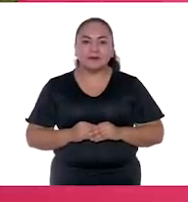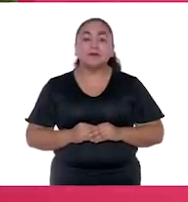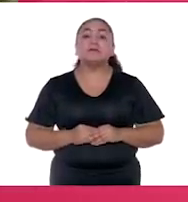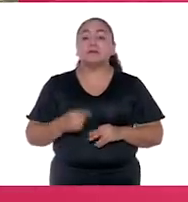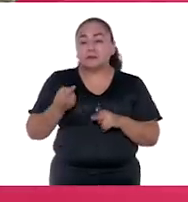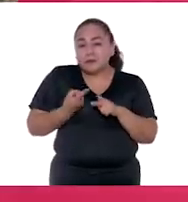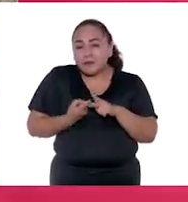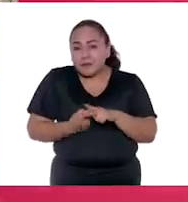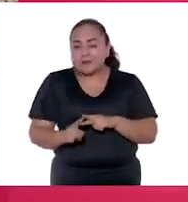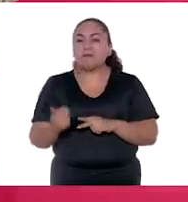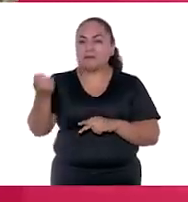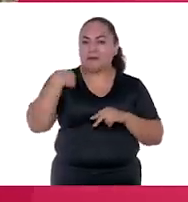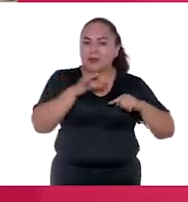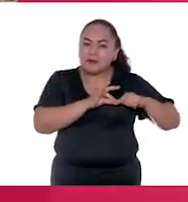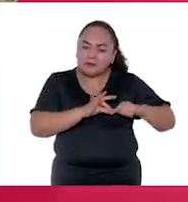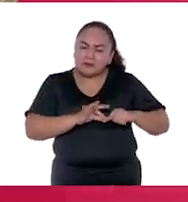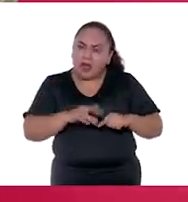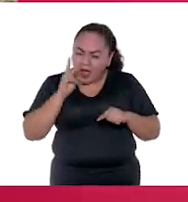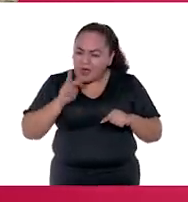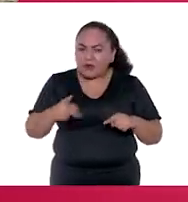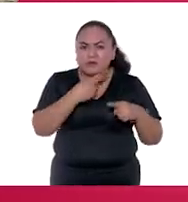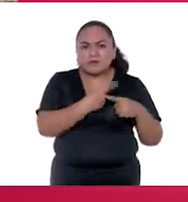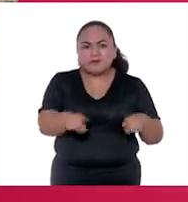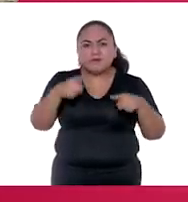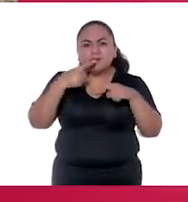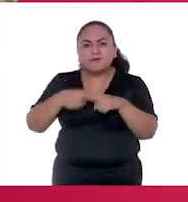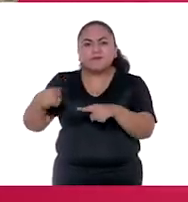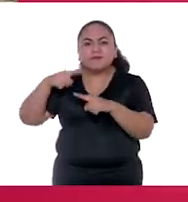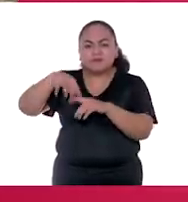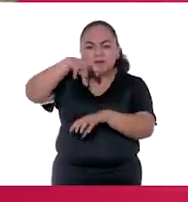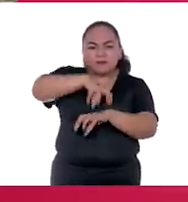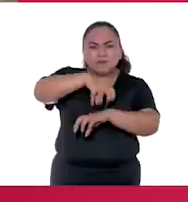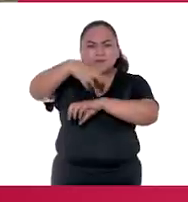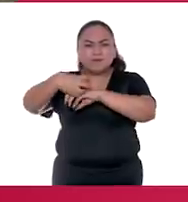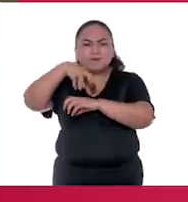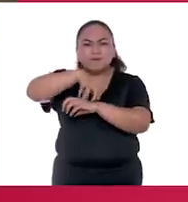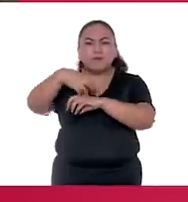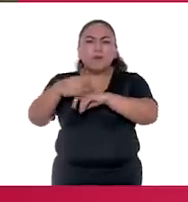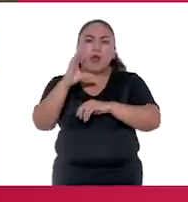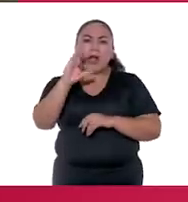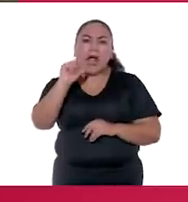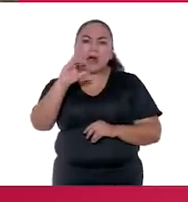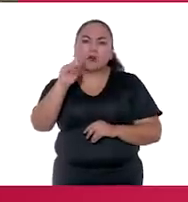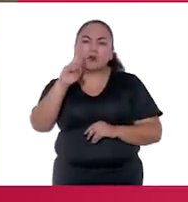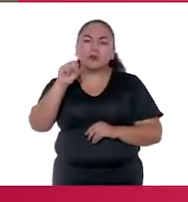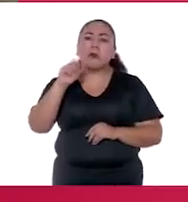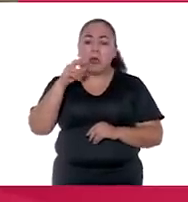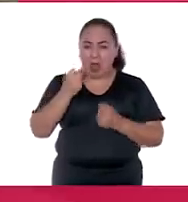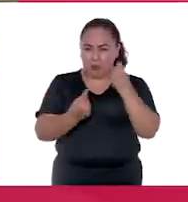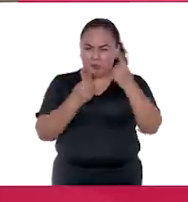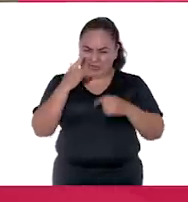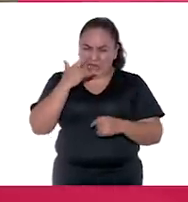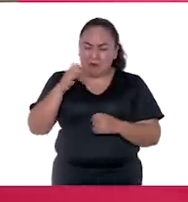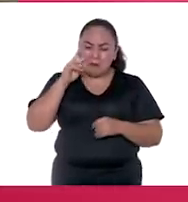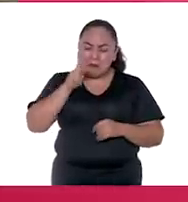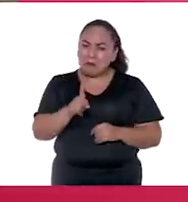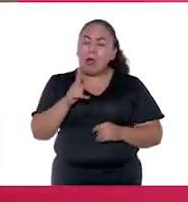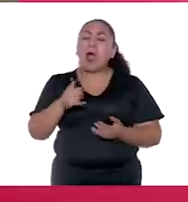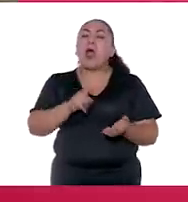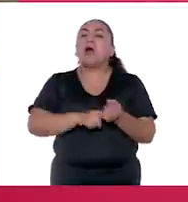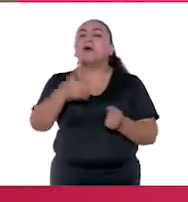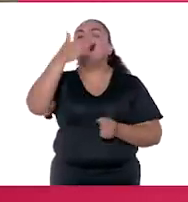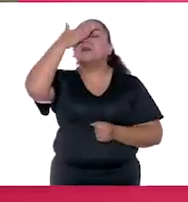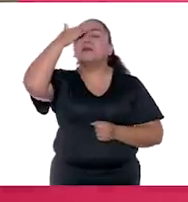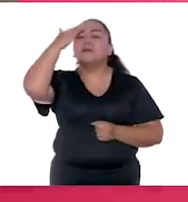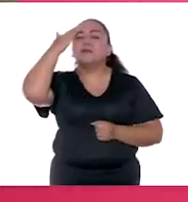Para empezar, vemos una variedad increíble de cactus. Los más raros son unos que se camuflajean con el suelo y si uno no se fija,